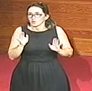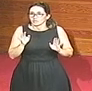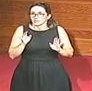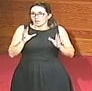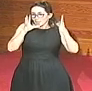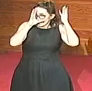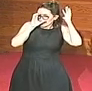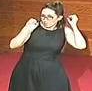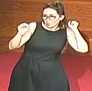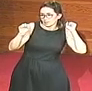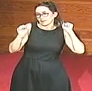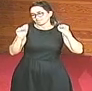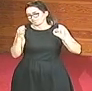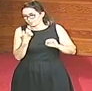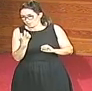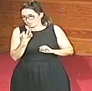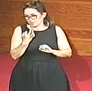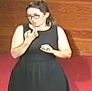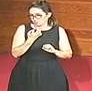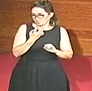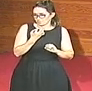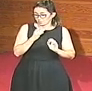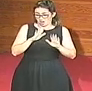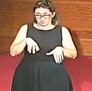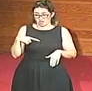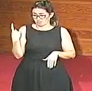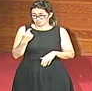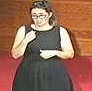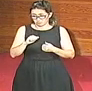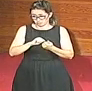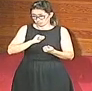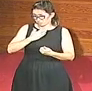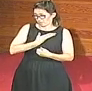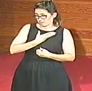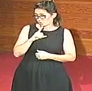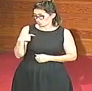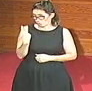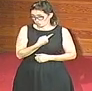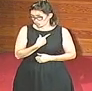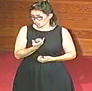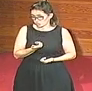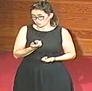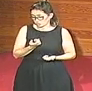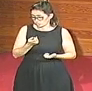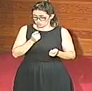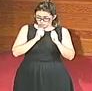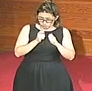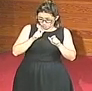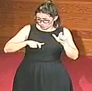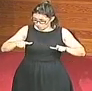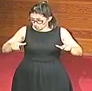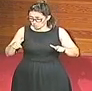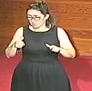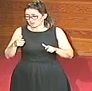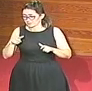¿no? Y claro, perdemos todos. Al final, los informadores, los whistleblowers, tienen que tener seguridad